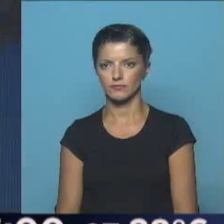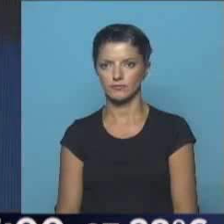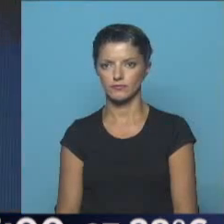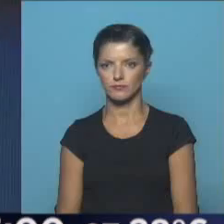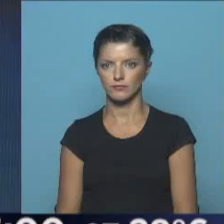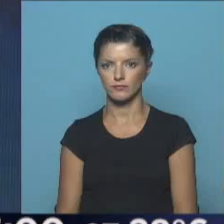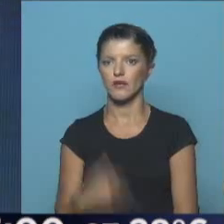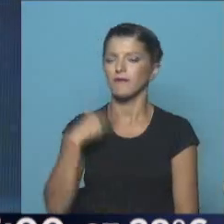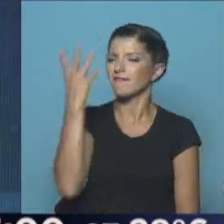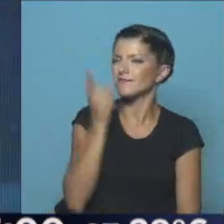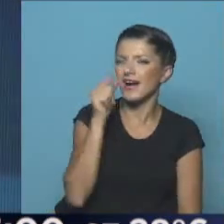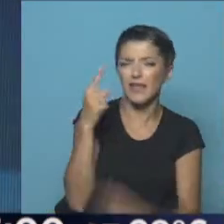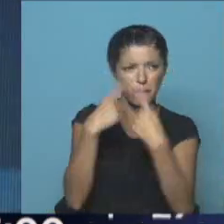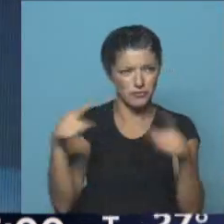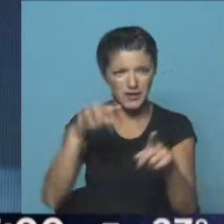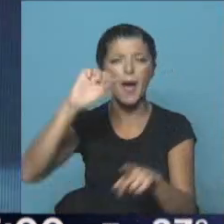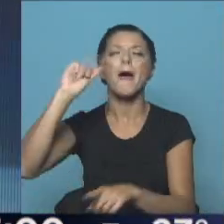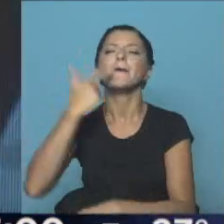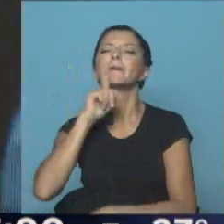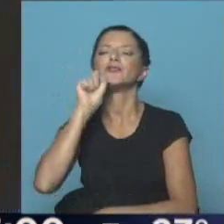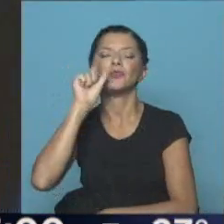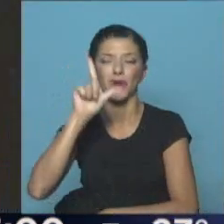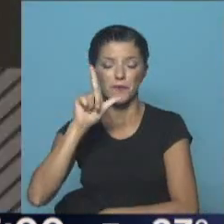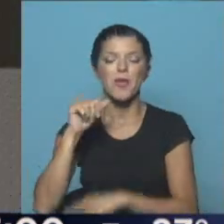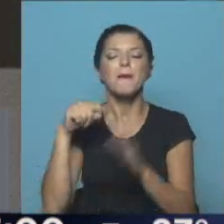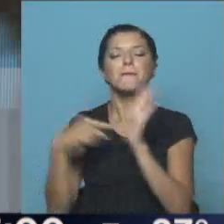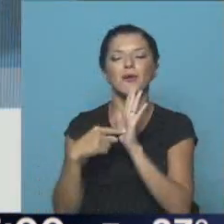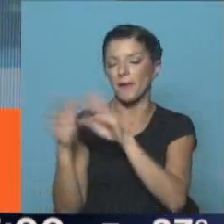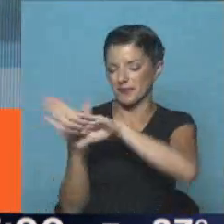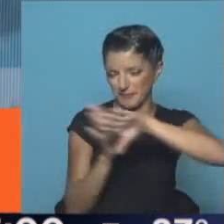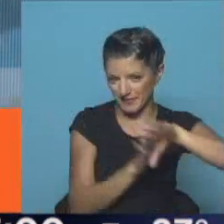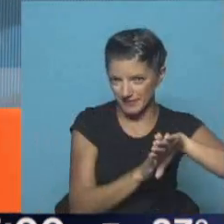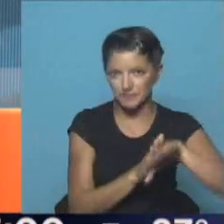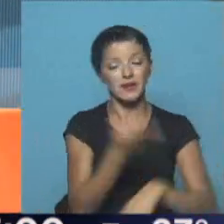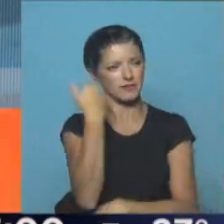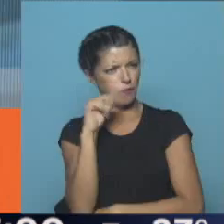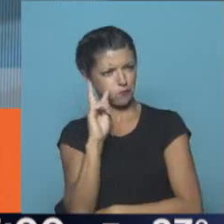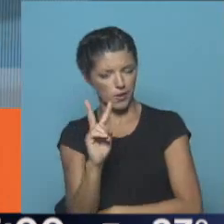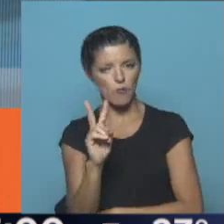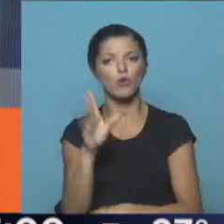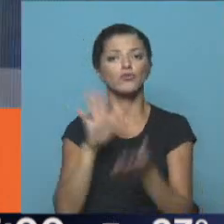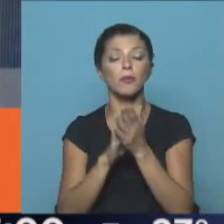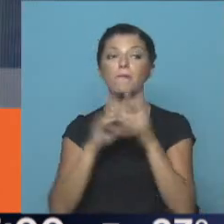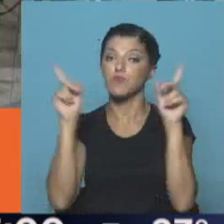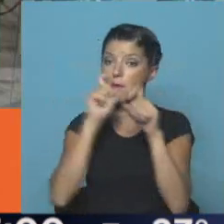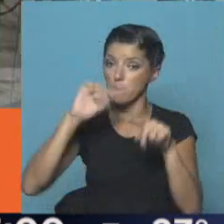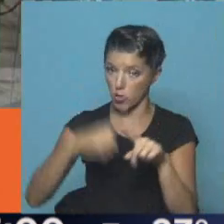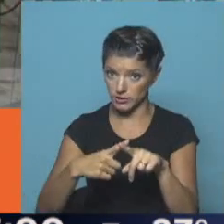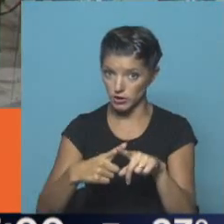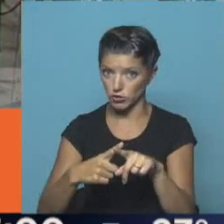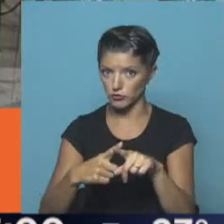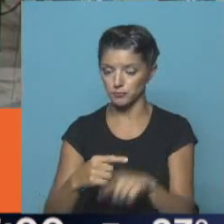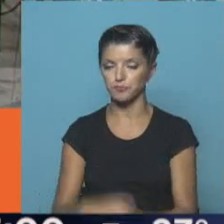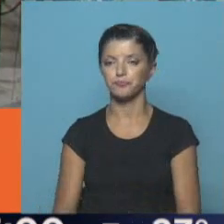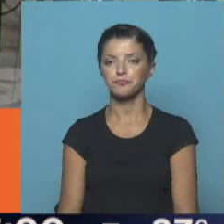Me encanta esta versión de los Pistols. Pero al margen de eso, veíamos recién, Raúl, lo que tiene que ver con los desafíos políticos, básicamente. Veíamos en